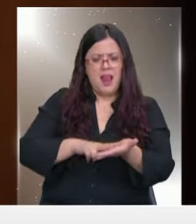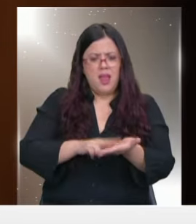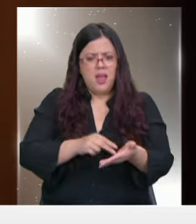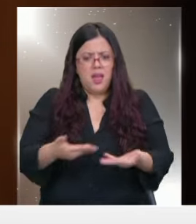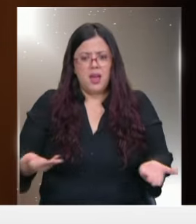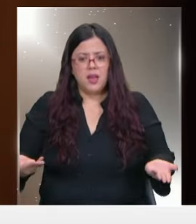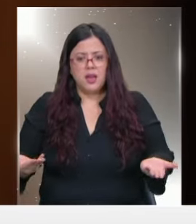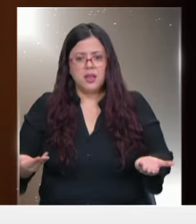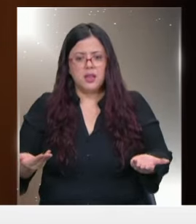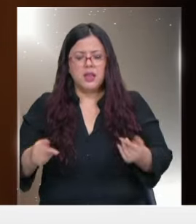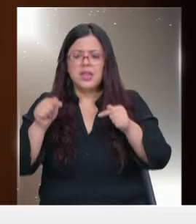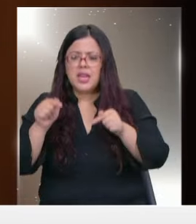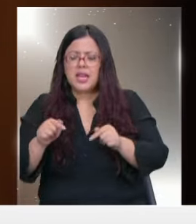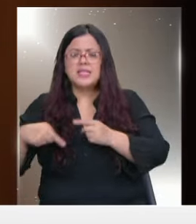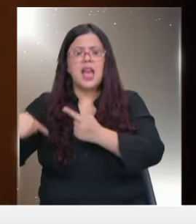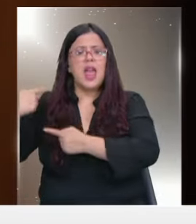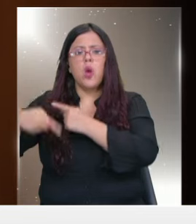que una coartada